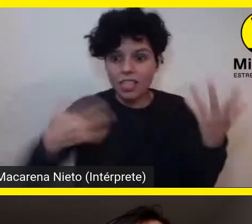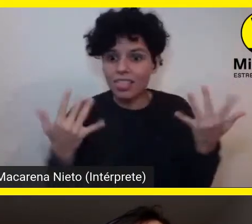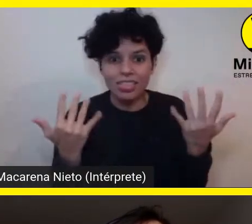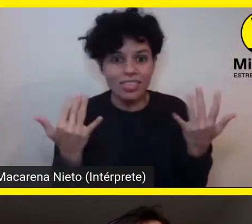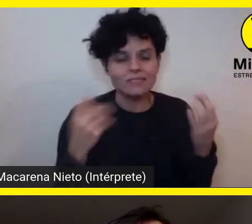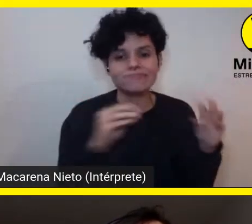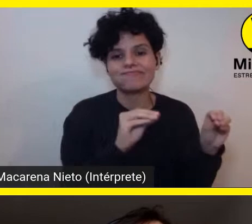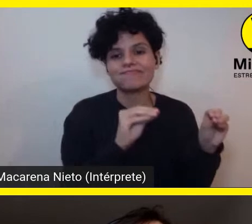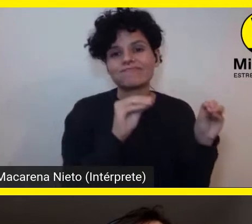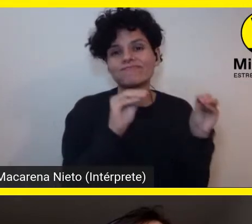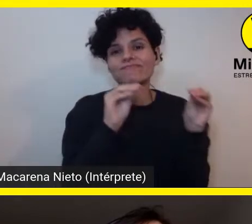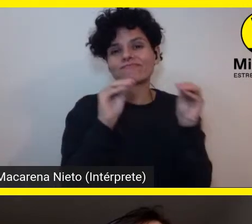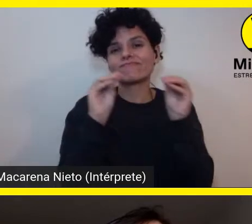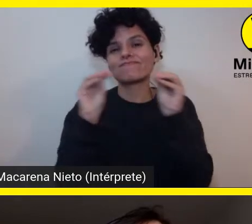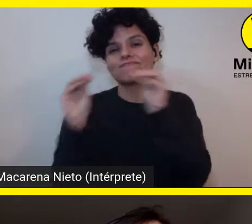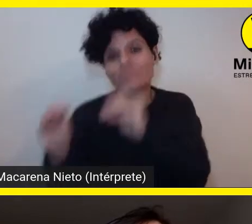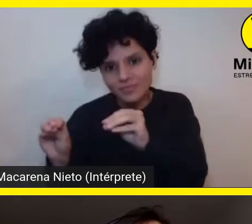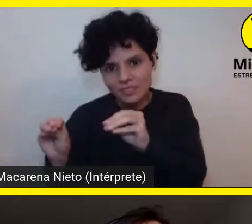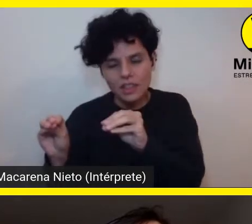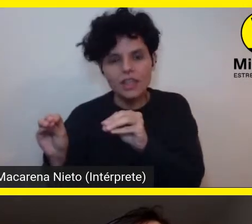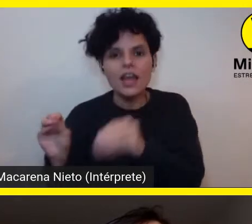estrenarla en abril, pero llegó...